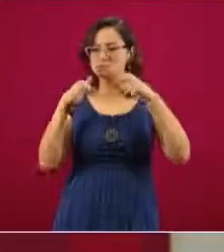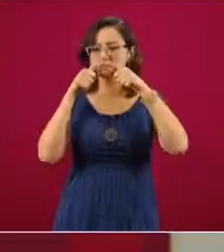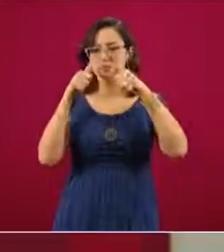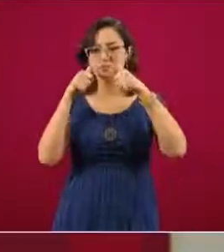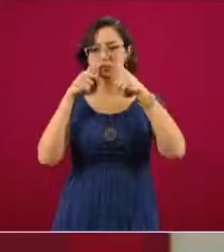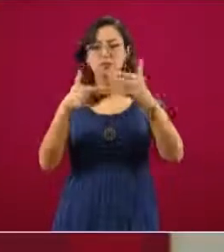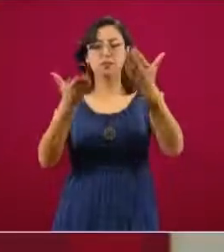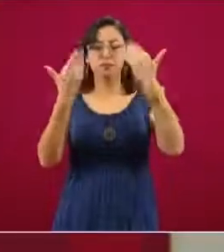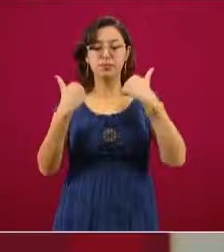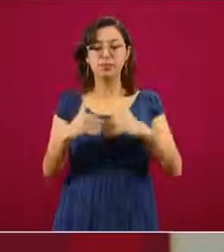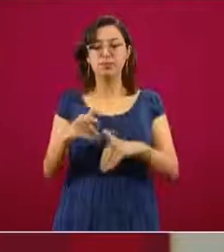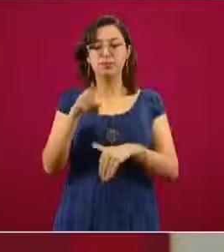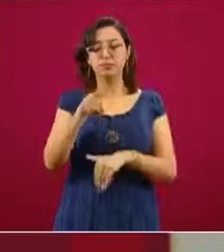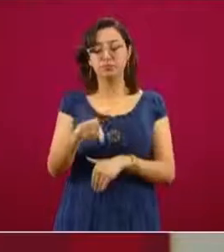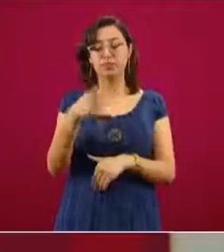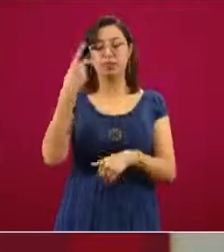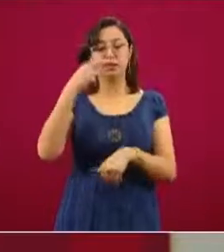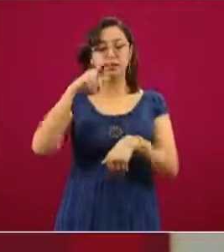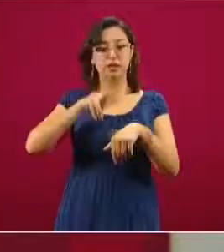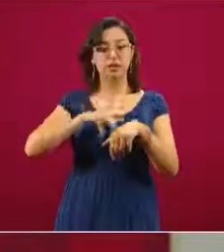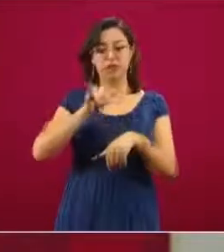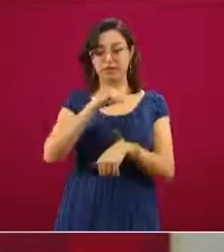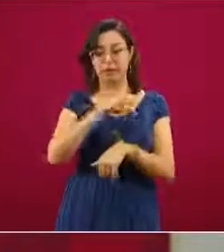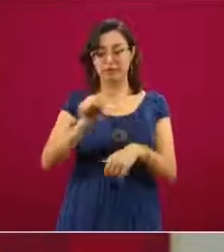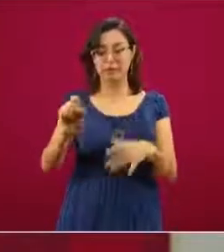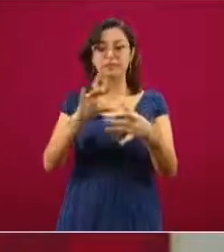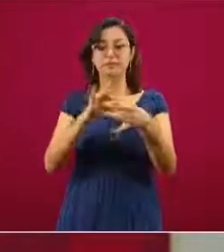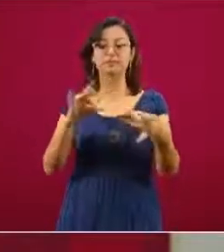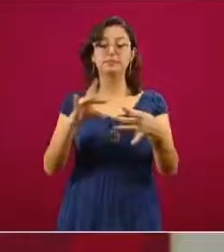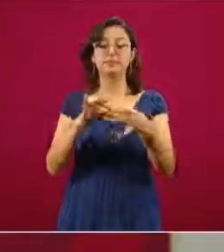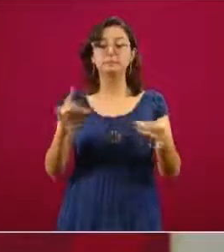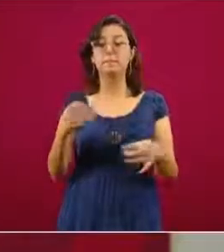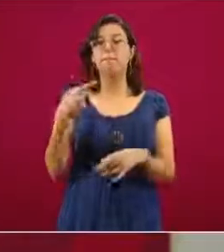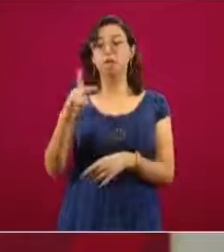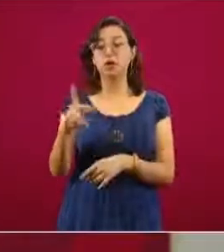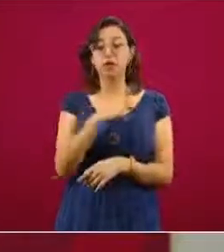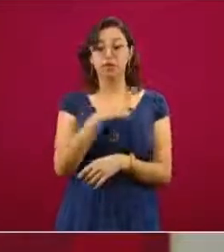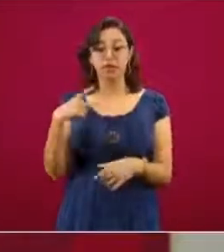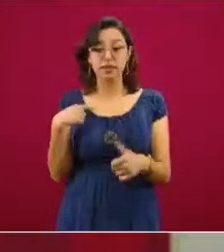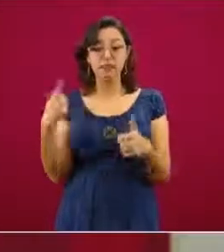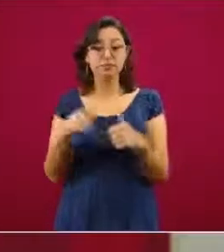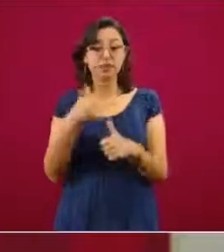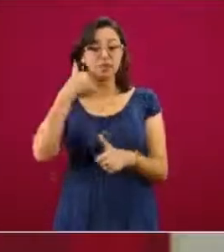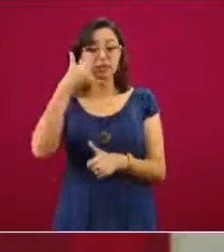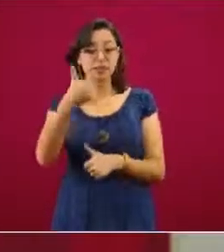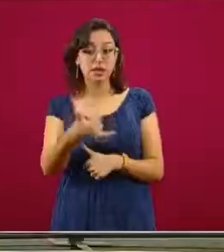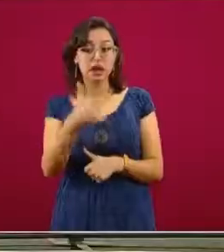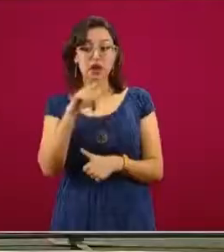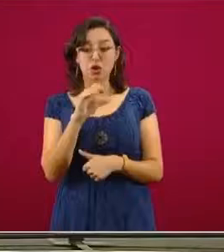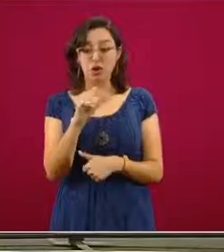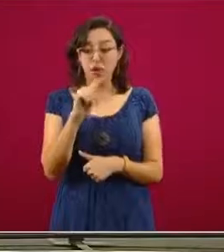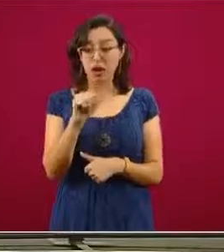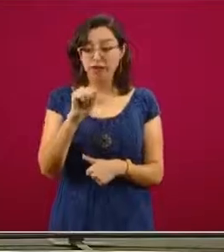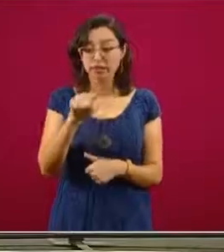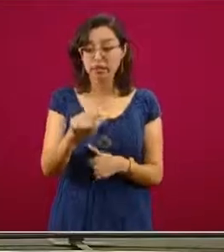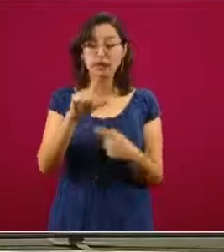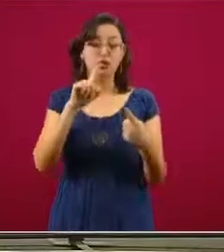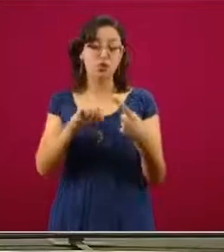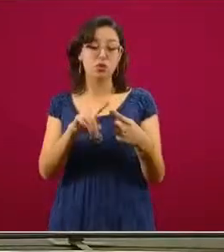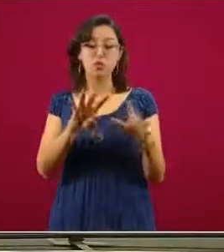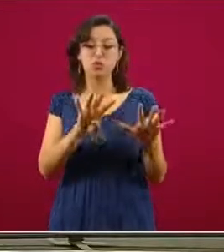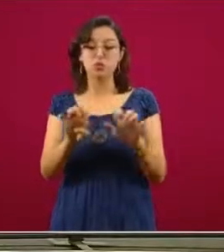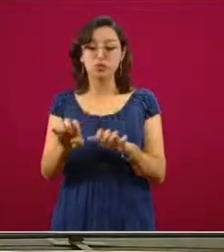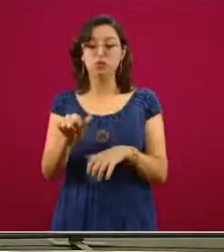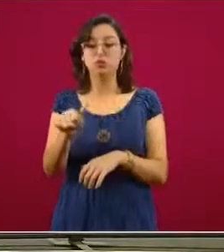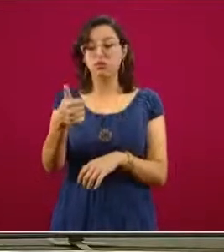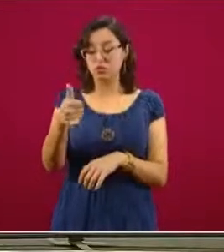director del Instituto Mexicano del Seguro Social, se dirijan a Locatel o al 911, ahí les va a contestar un